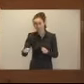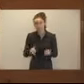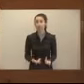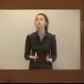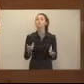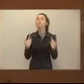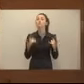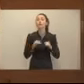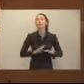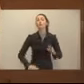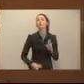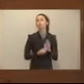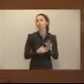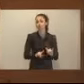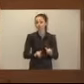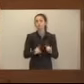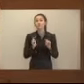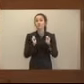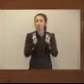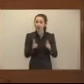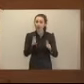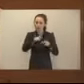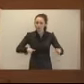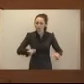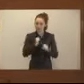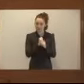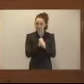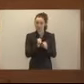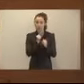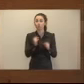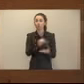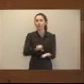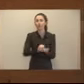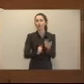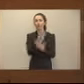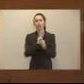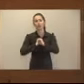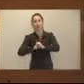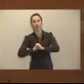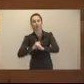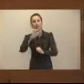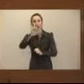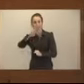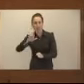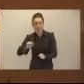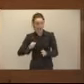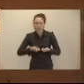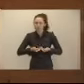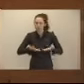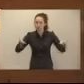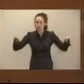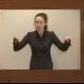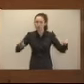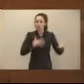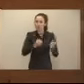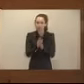Poden tamén dotar adecuadamente de personal os centros de día dependentes del ERA para que impartan sin limitación as actividades de